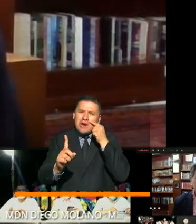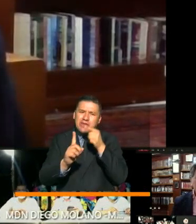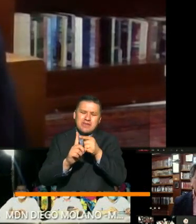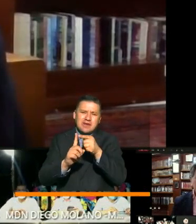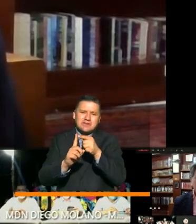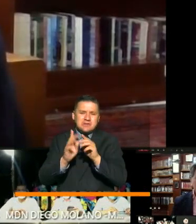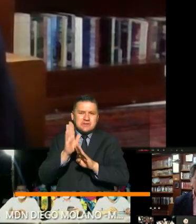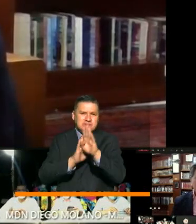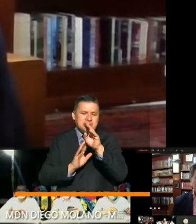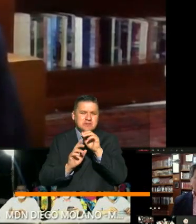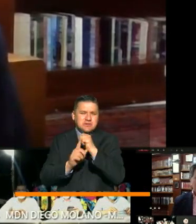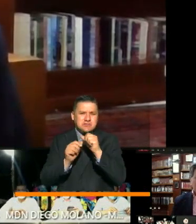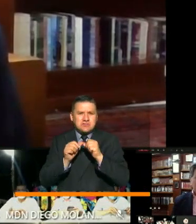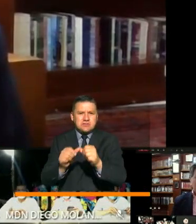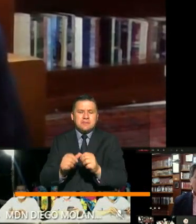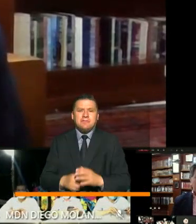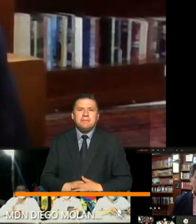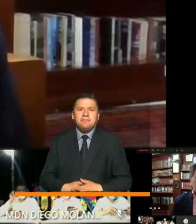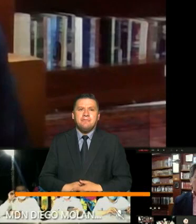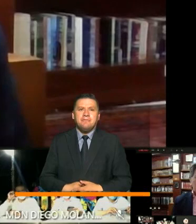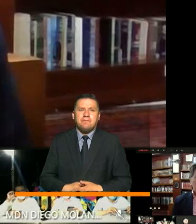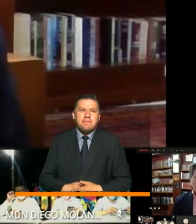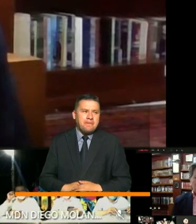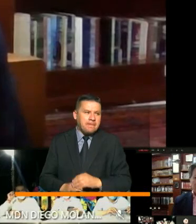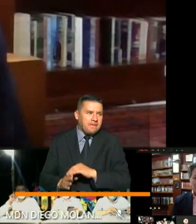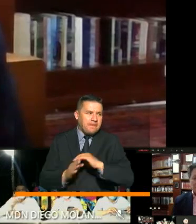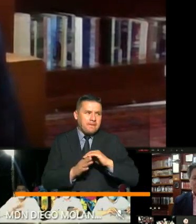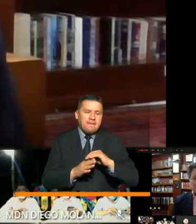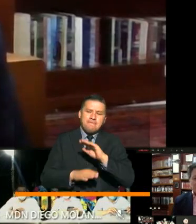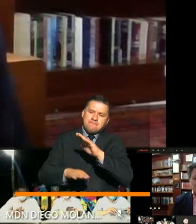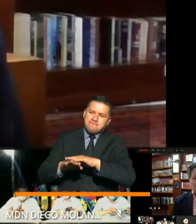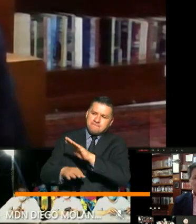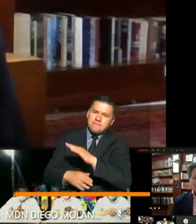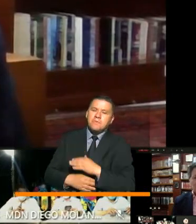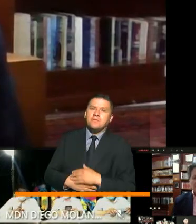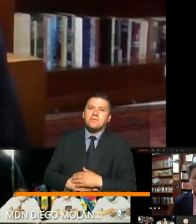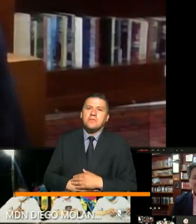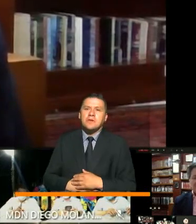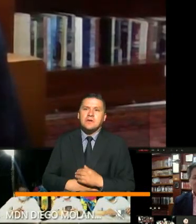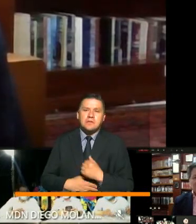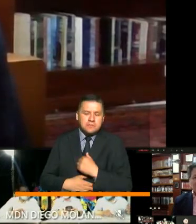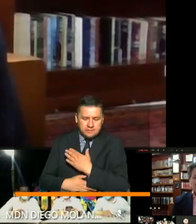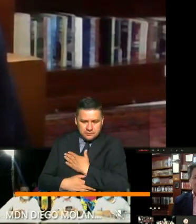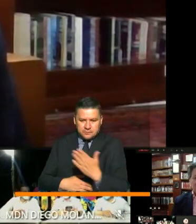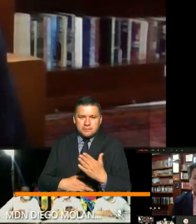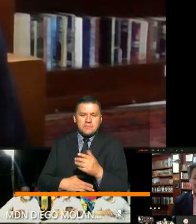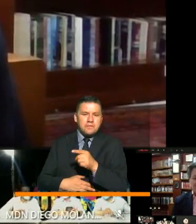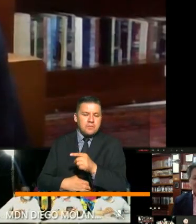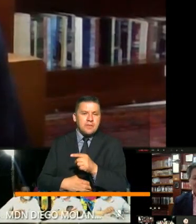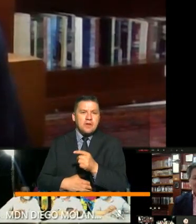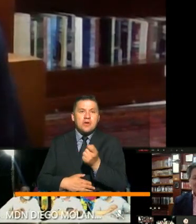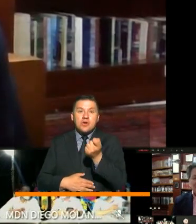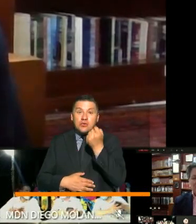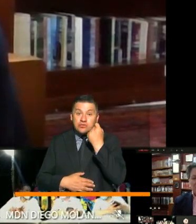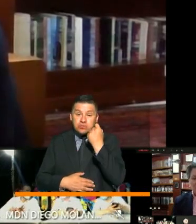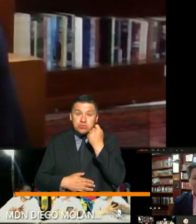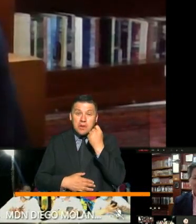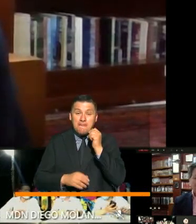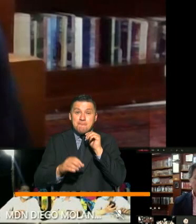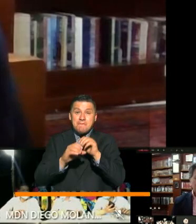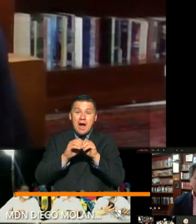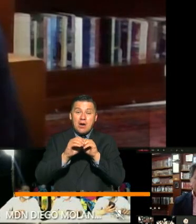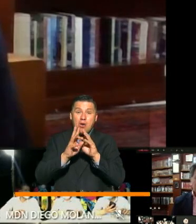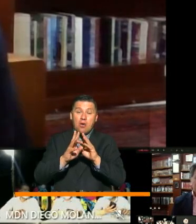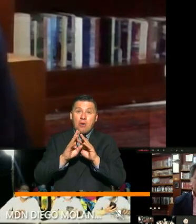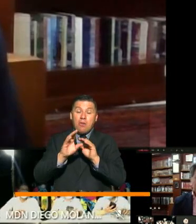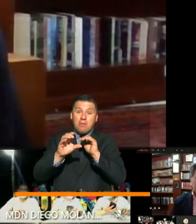de desarrollo sostenible. Por otro lado, nos complace que las proyecciones recientes del Banco